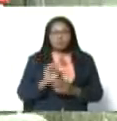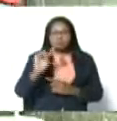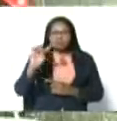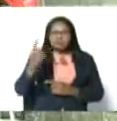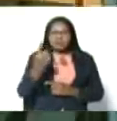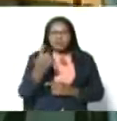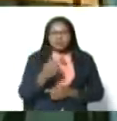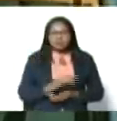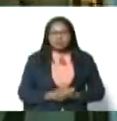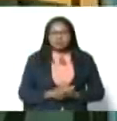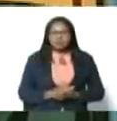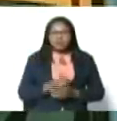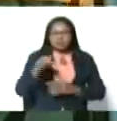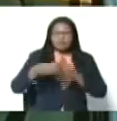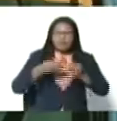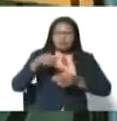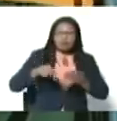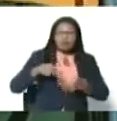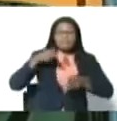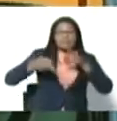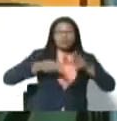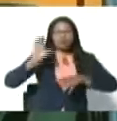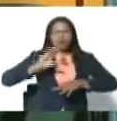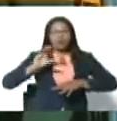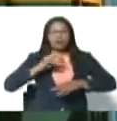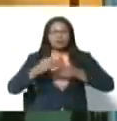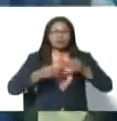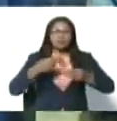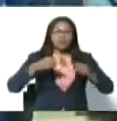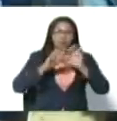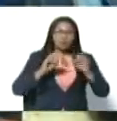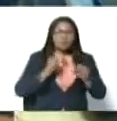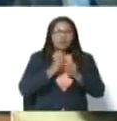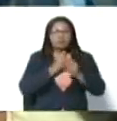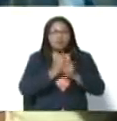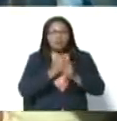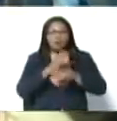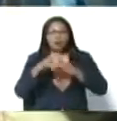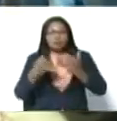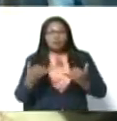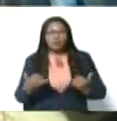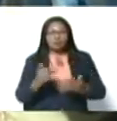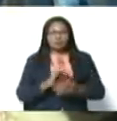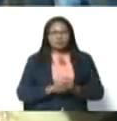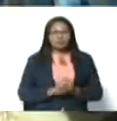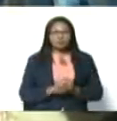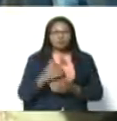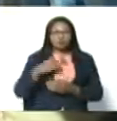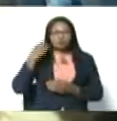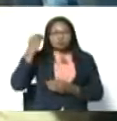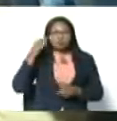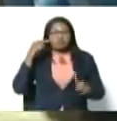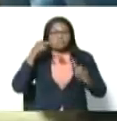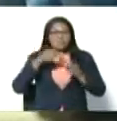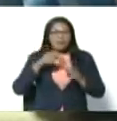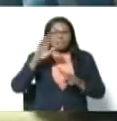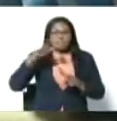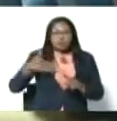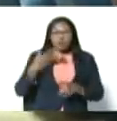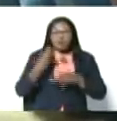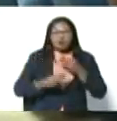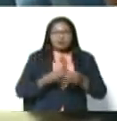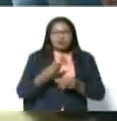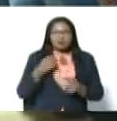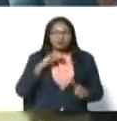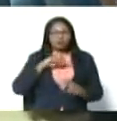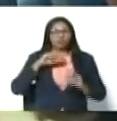para el Metro de Caracas, para sus trabajadores, que hacemos una obra de esta magnitud es un reto, pero sabemos que podemos hacerlo y lo